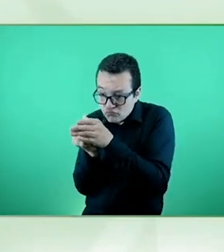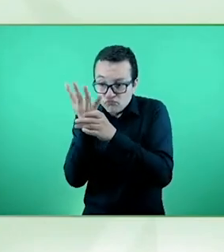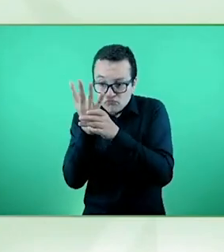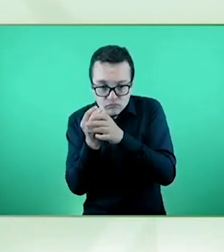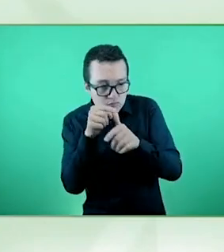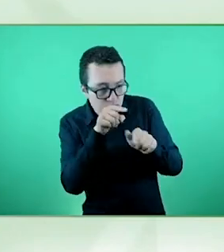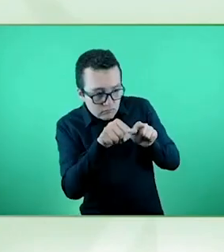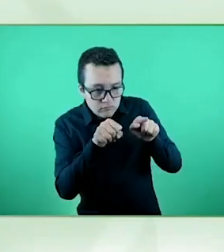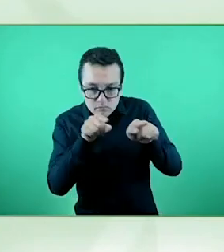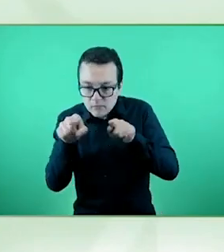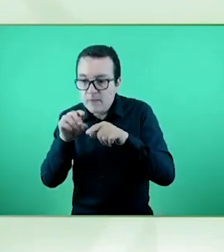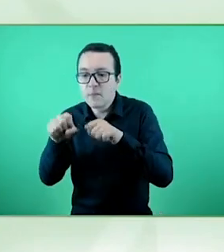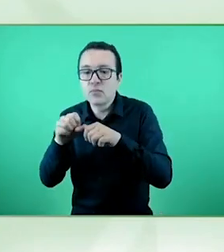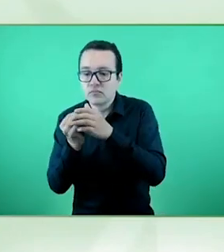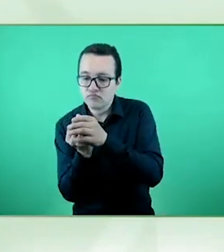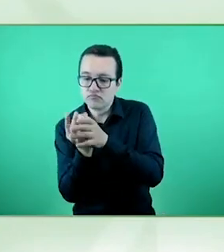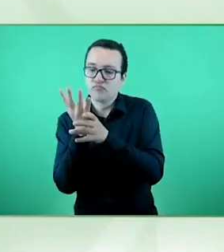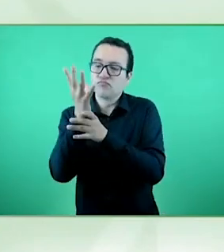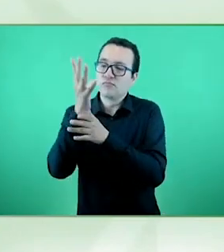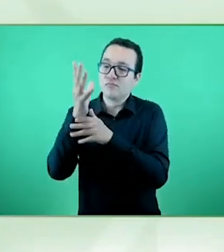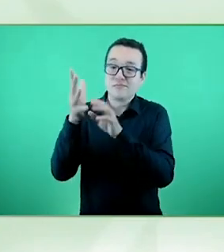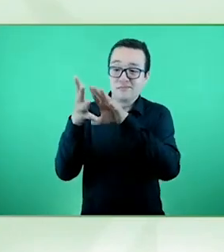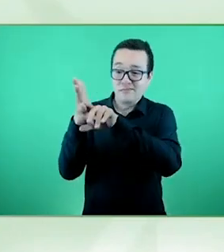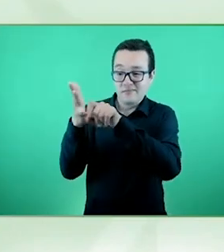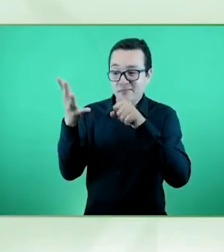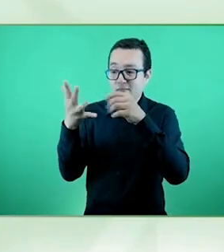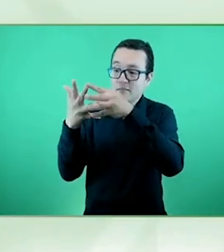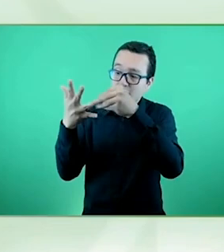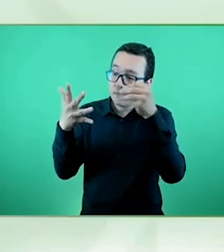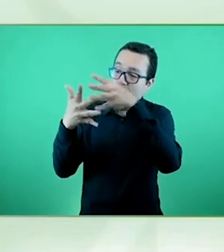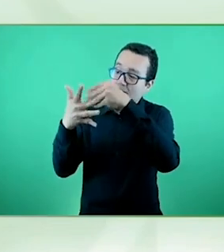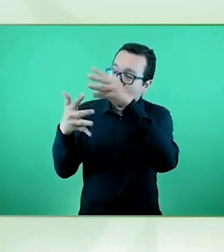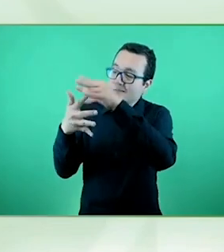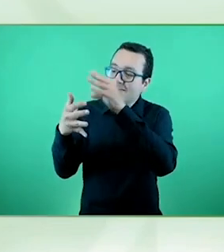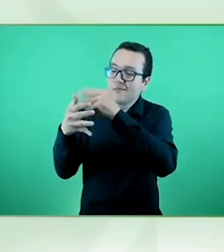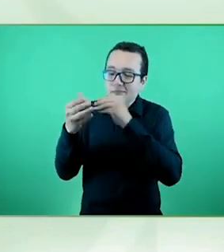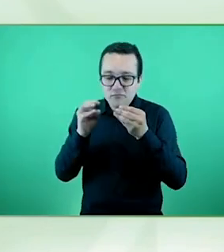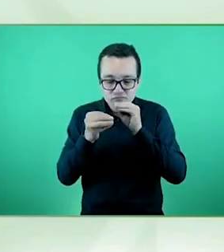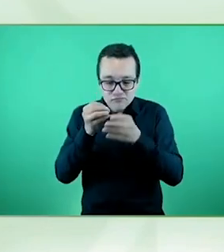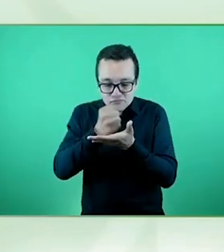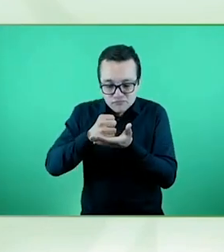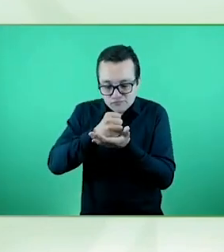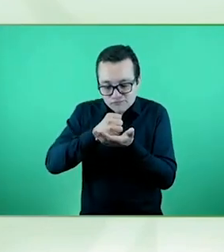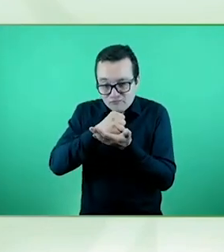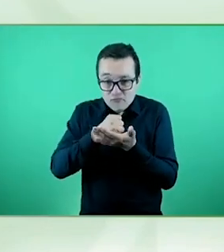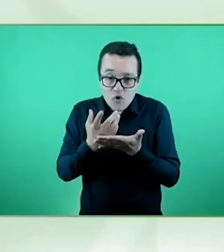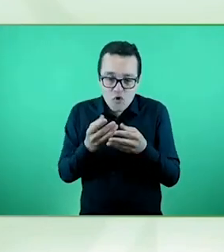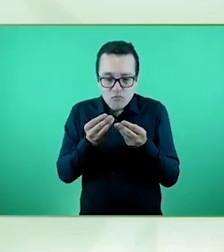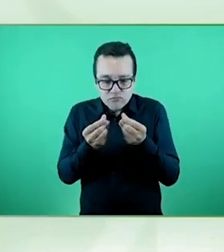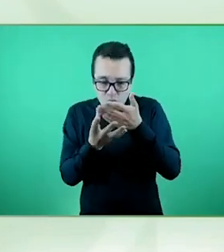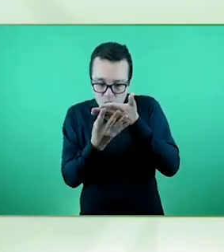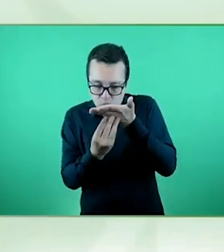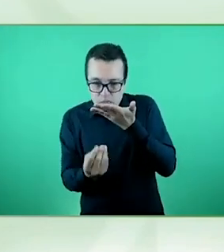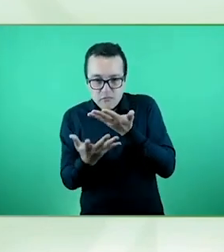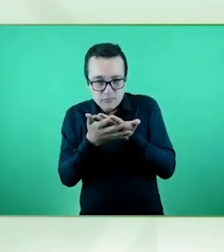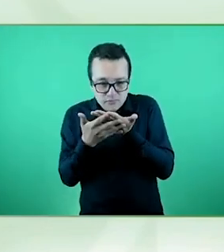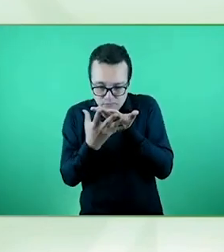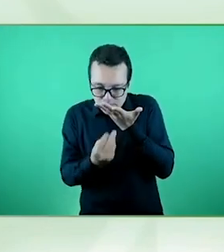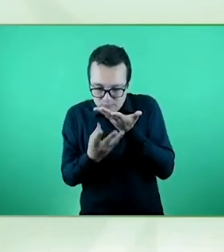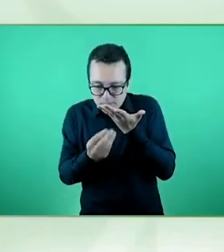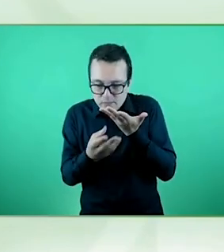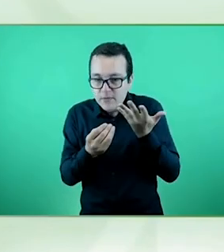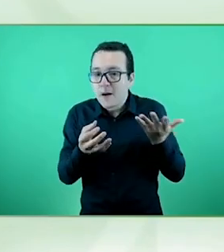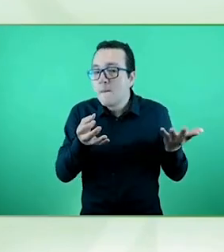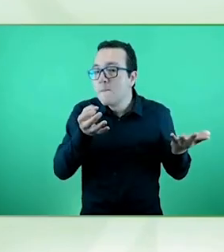plantas medicinales y de otro tipo de plantas en los mismos hogares. ¿Qué